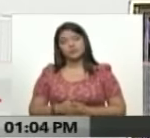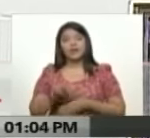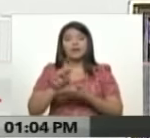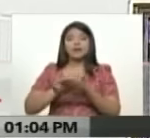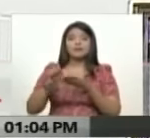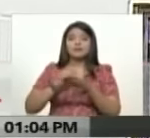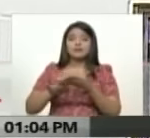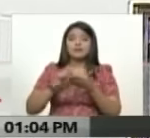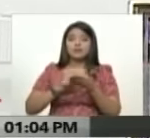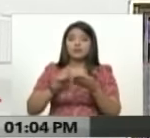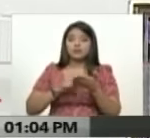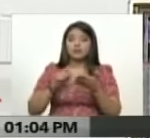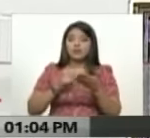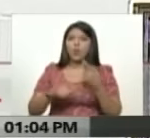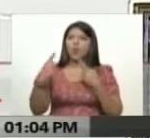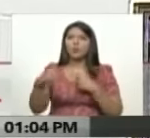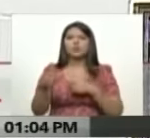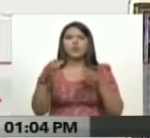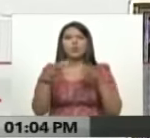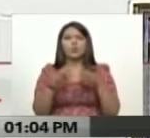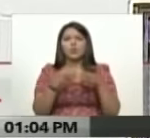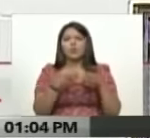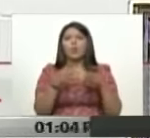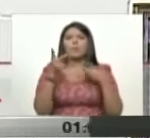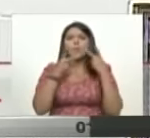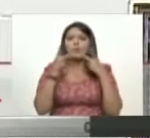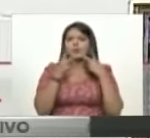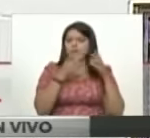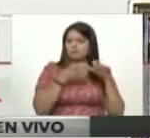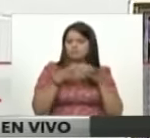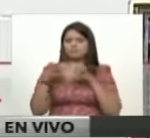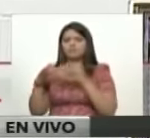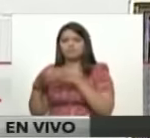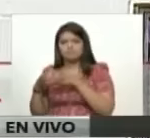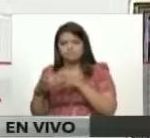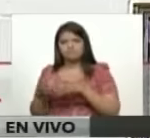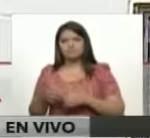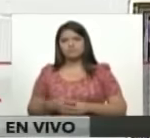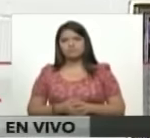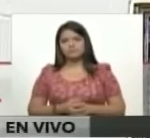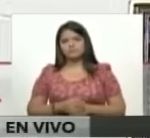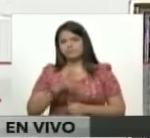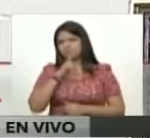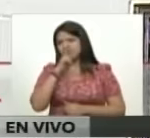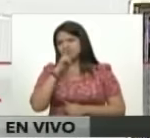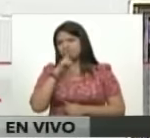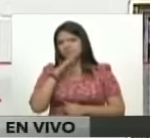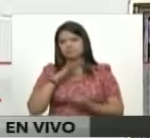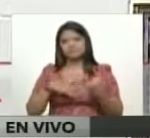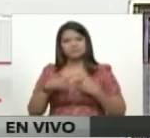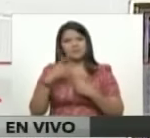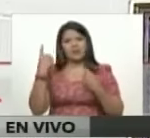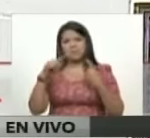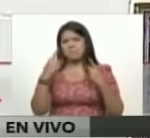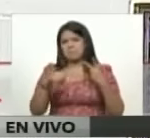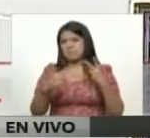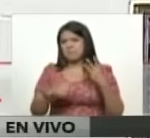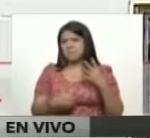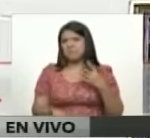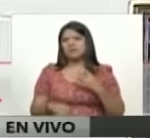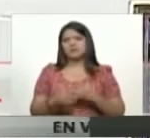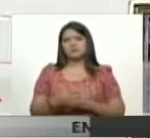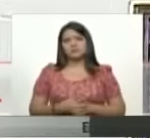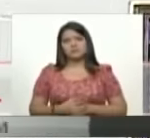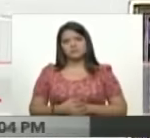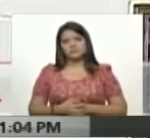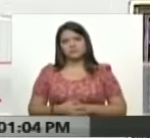redactada por un grupo de juristas adecos y copellanos, este exabrudo condujo a un sinfín de